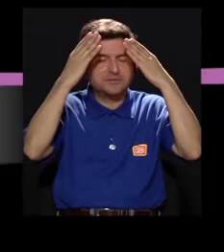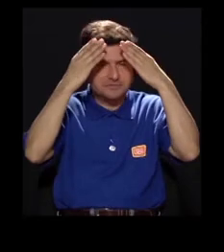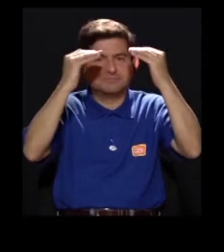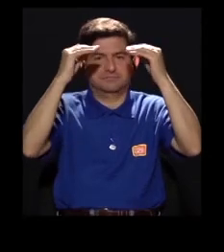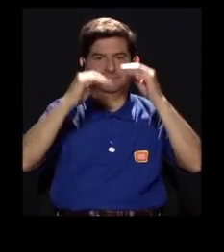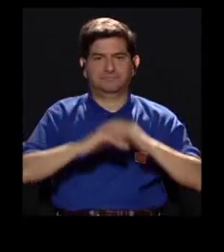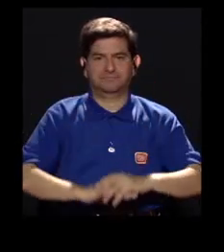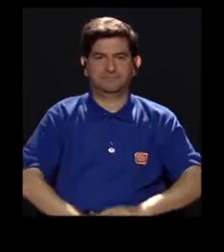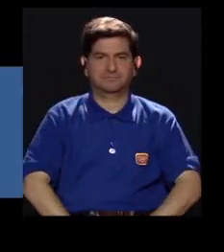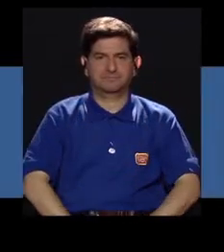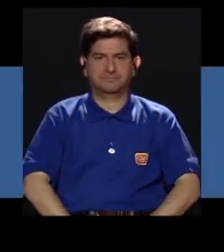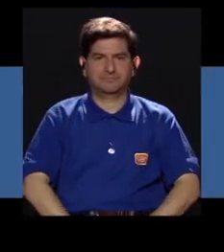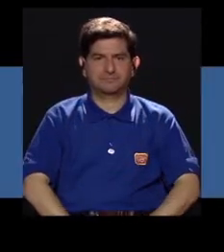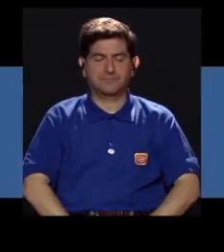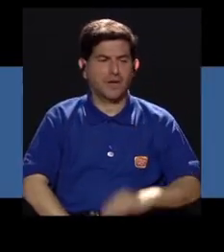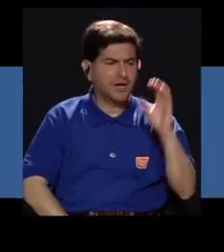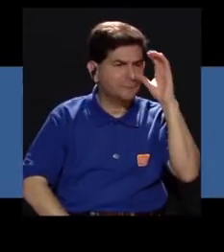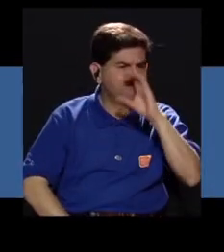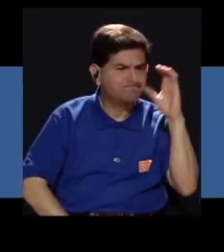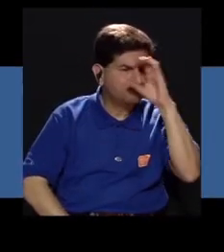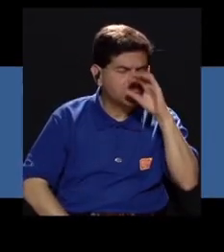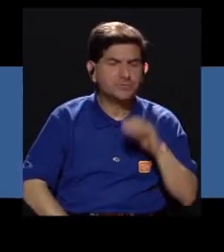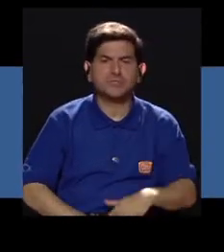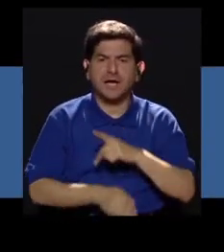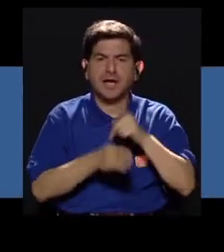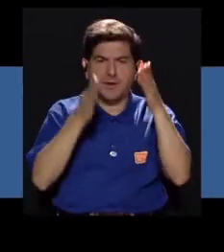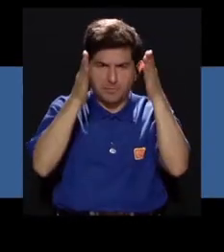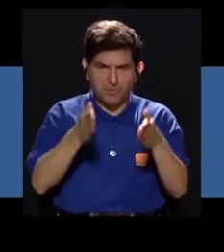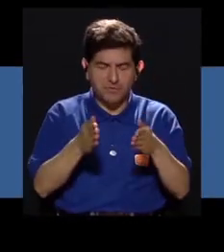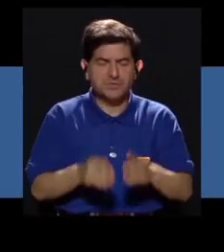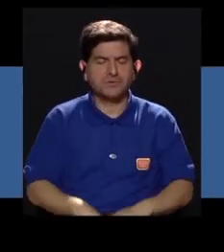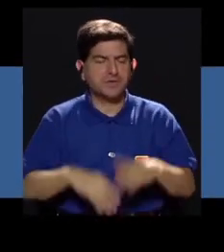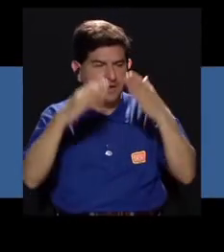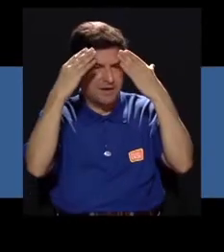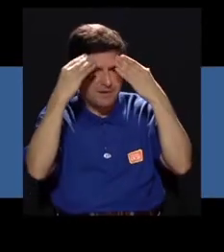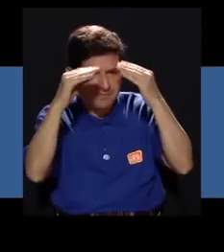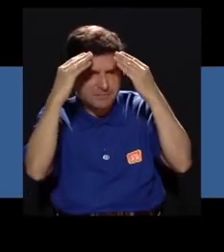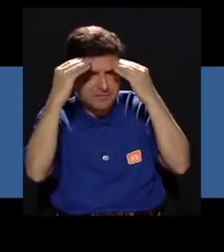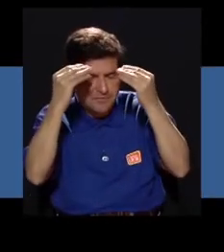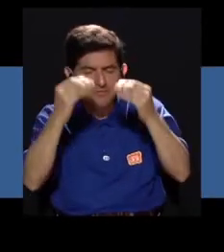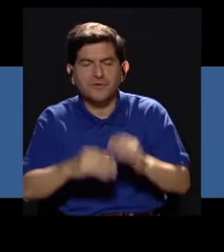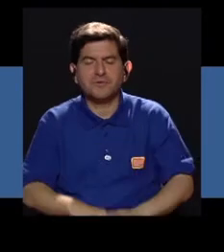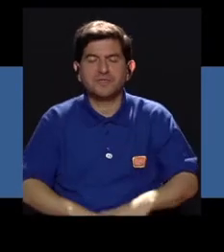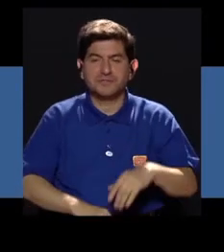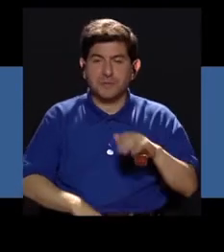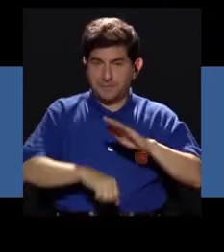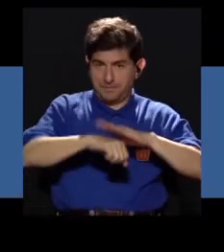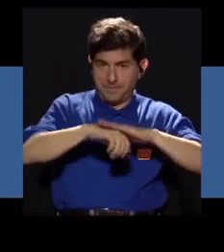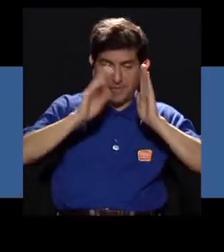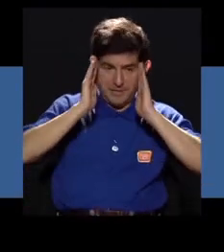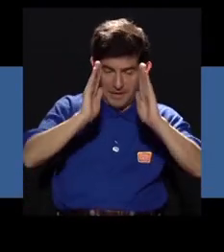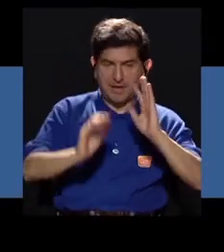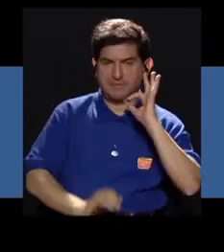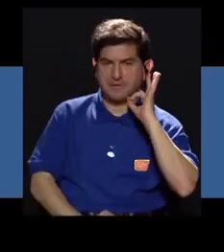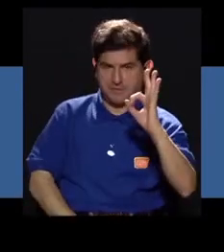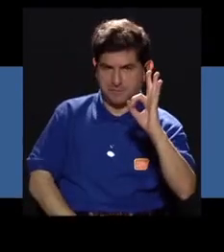estar informados, ¿verdad? Y buscar información profesional para poder